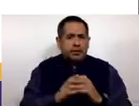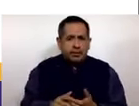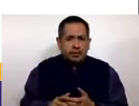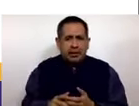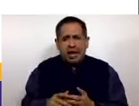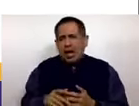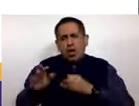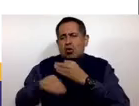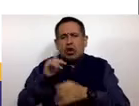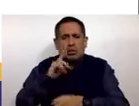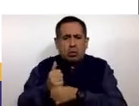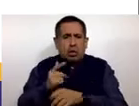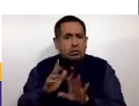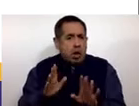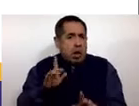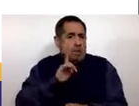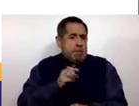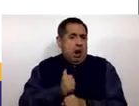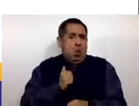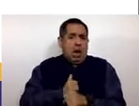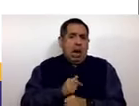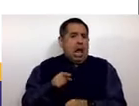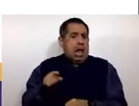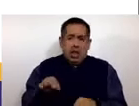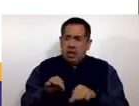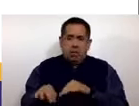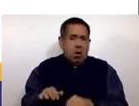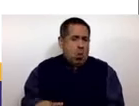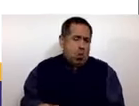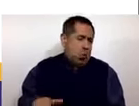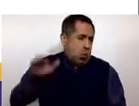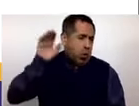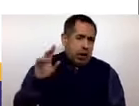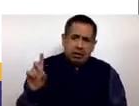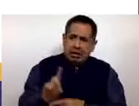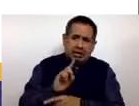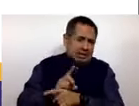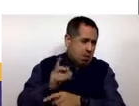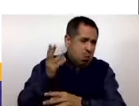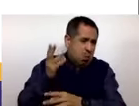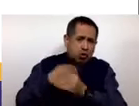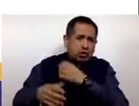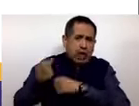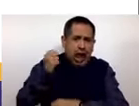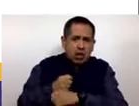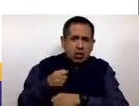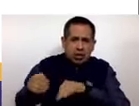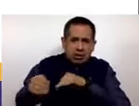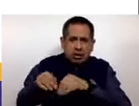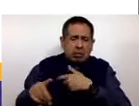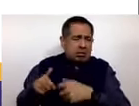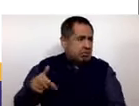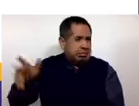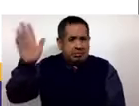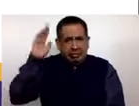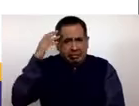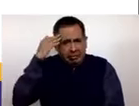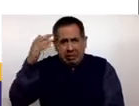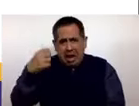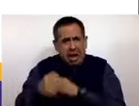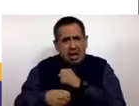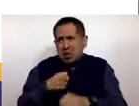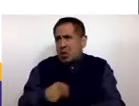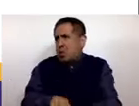abuelas, ¿no? En el caso de mi abuela sí es trabajadora de tiempo completo desde hace décadas. Ahí lo digo en el libro, ¿no? Lleva una trayectoria